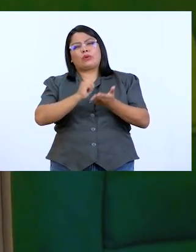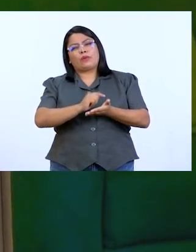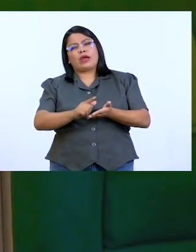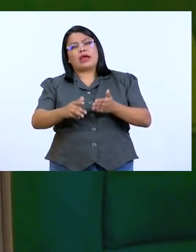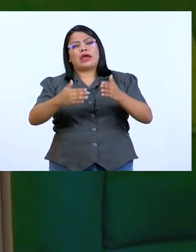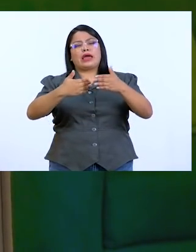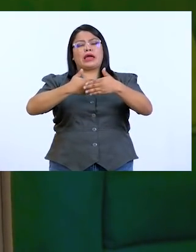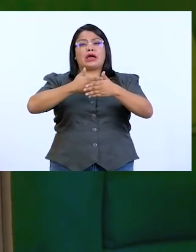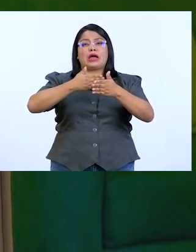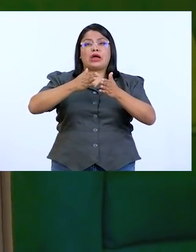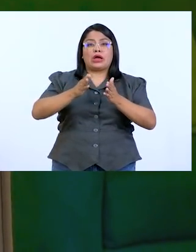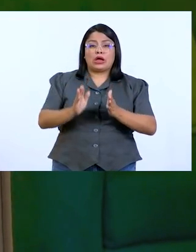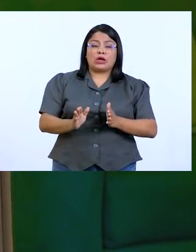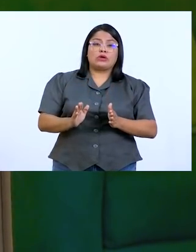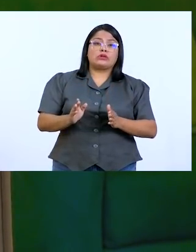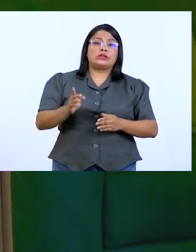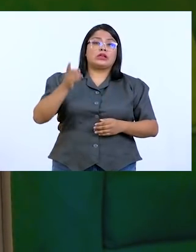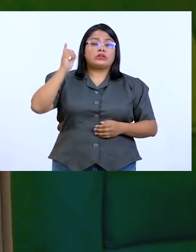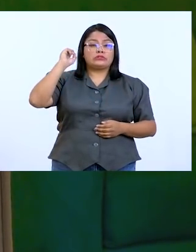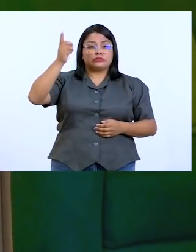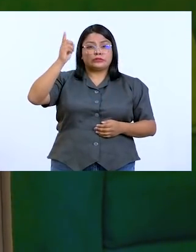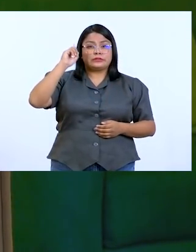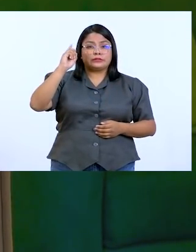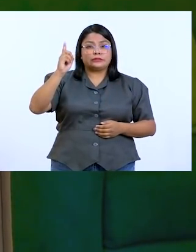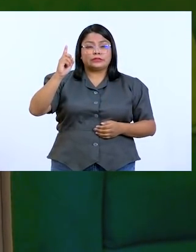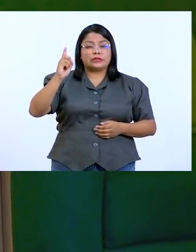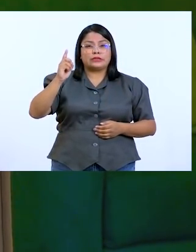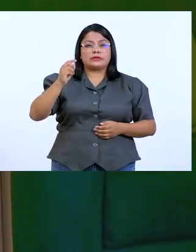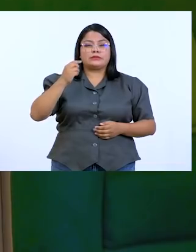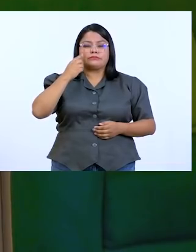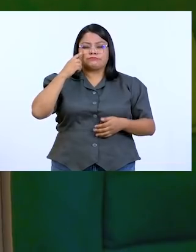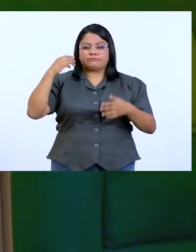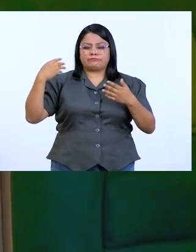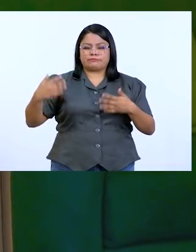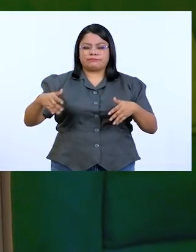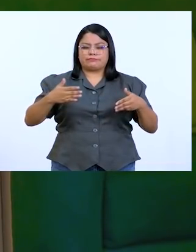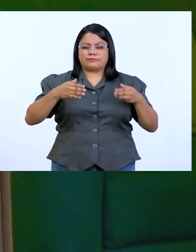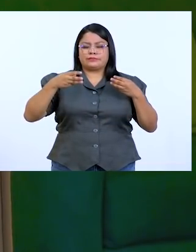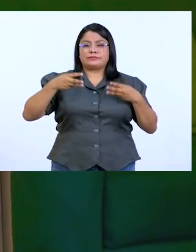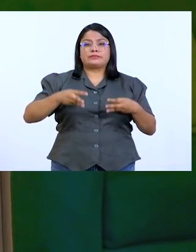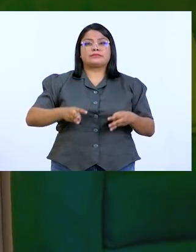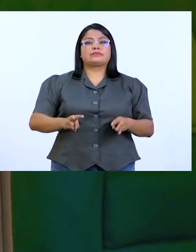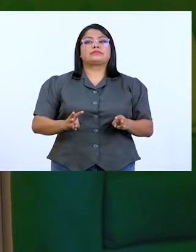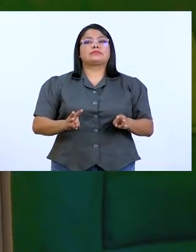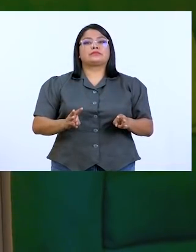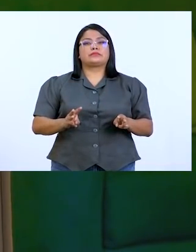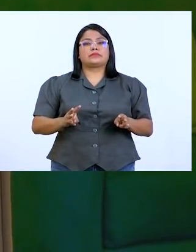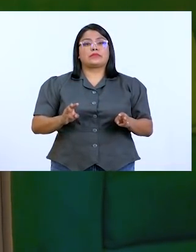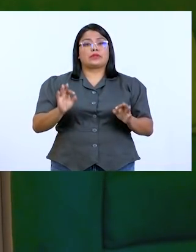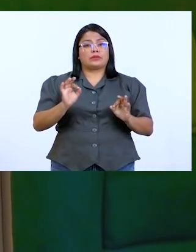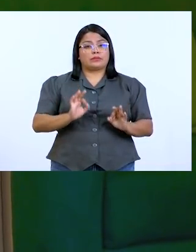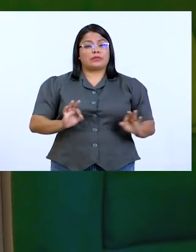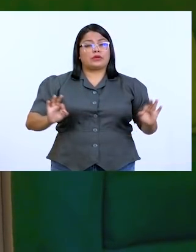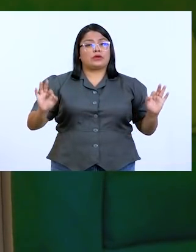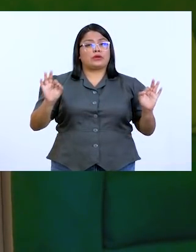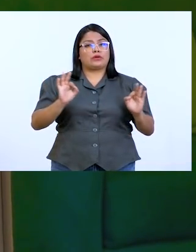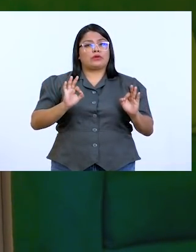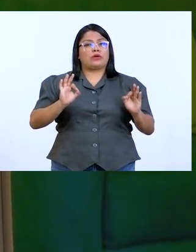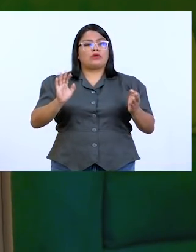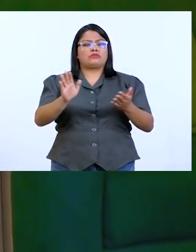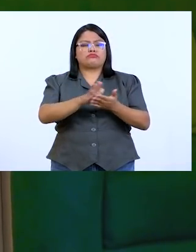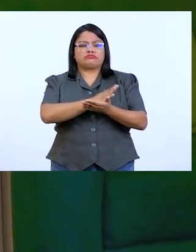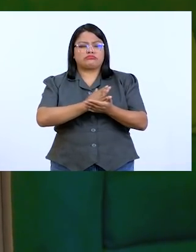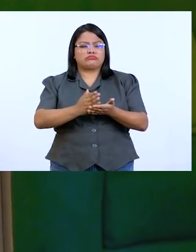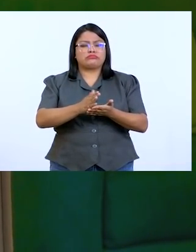aula específicamente es donde él o la docente deben emprender aquellas actividades o metodologías que propicien